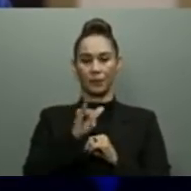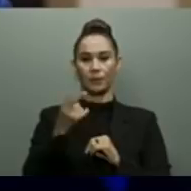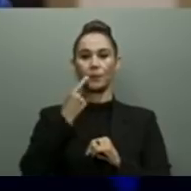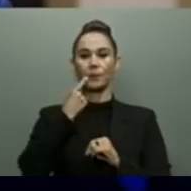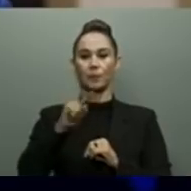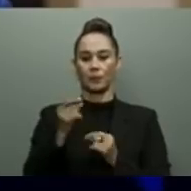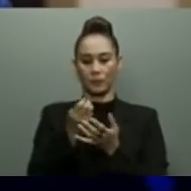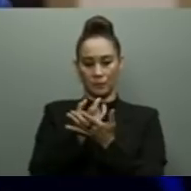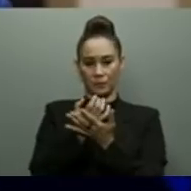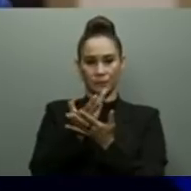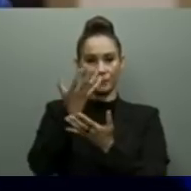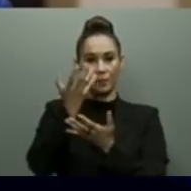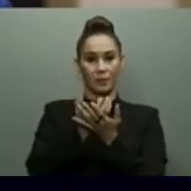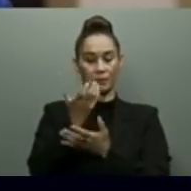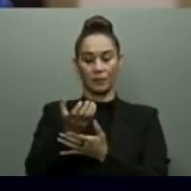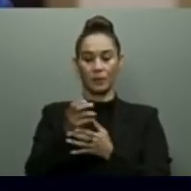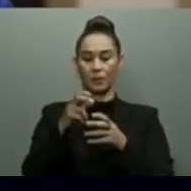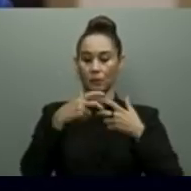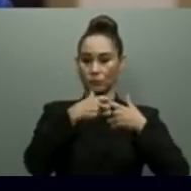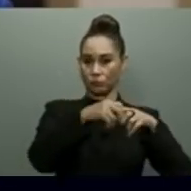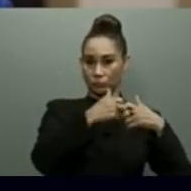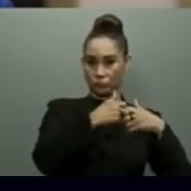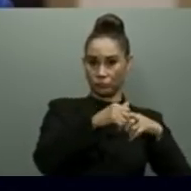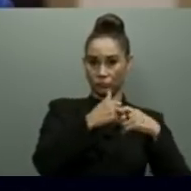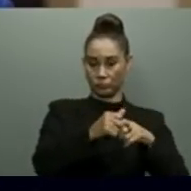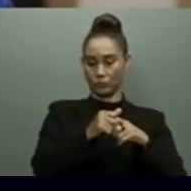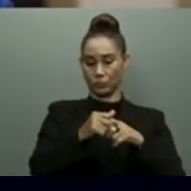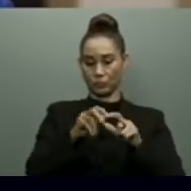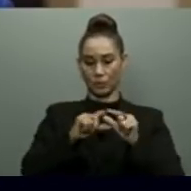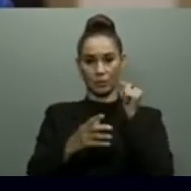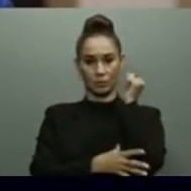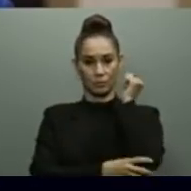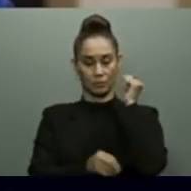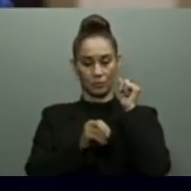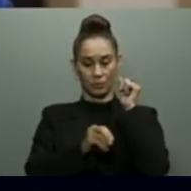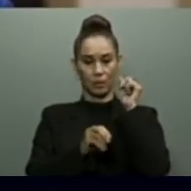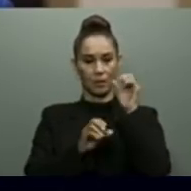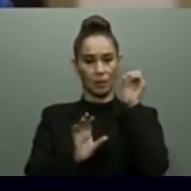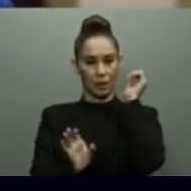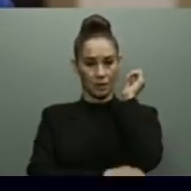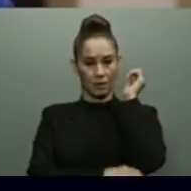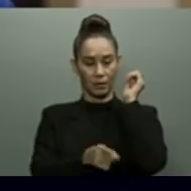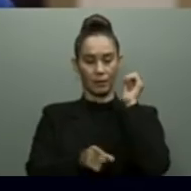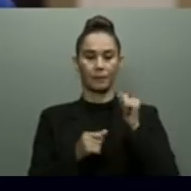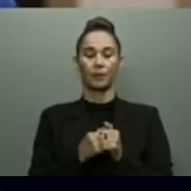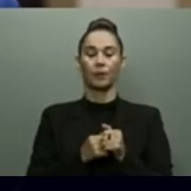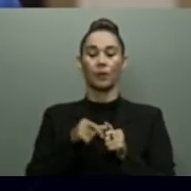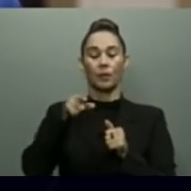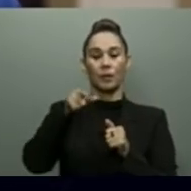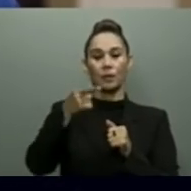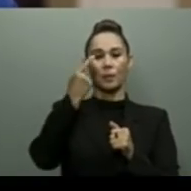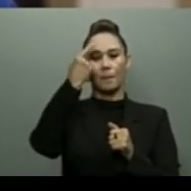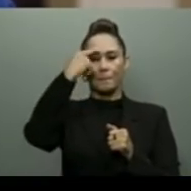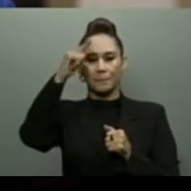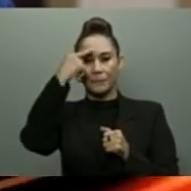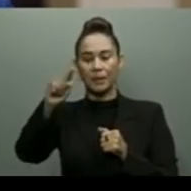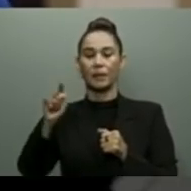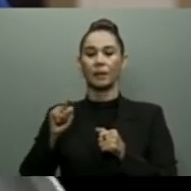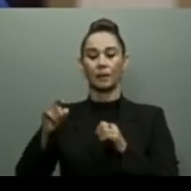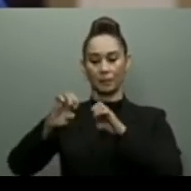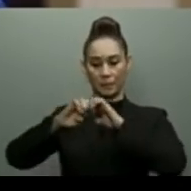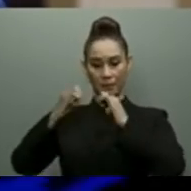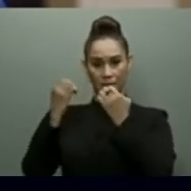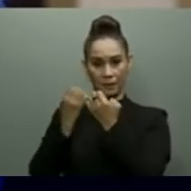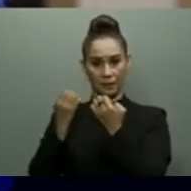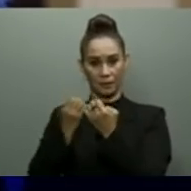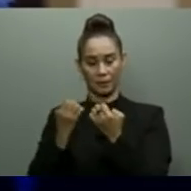de incendios en áreas industriales y urbanas. Esto último nos permitirá mantener en ejecución los equipos de manejo